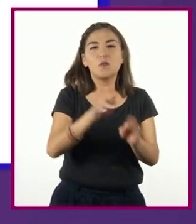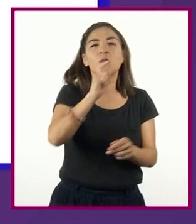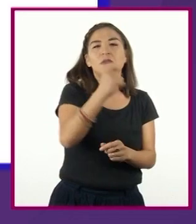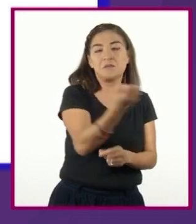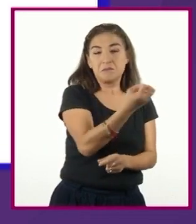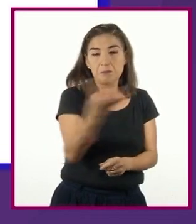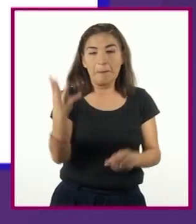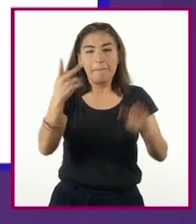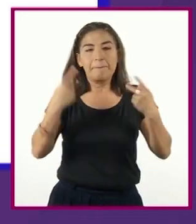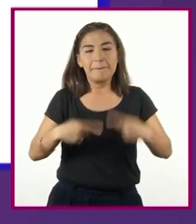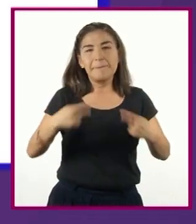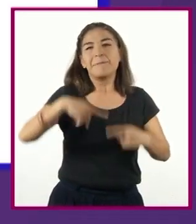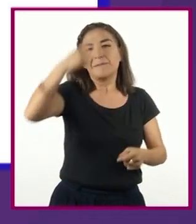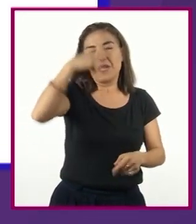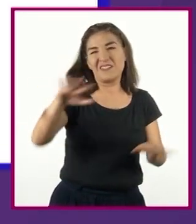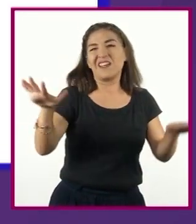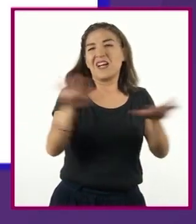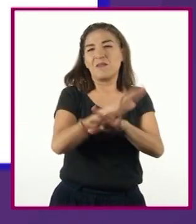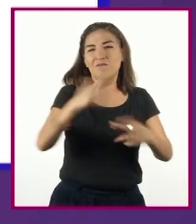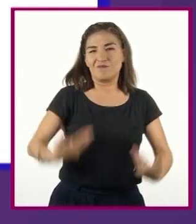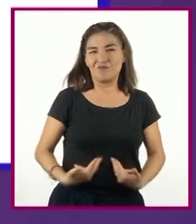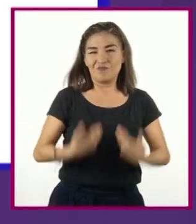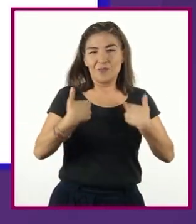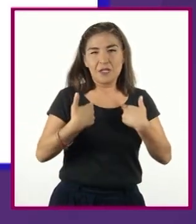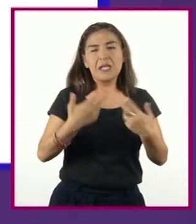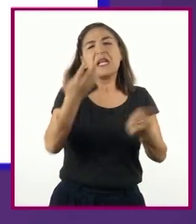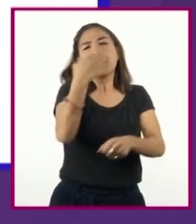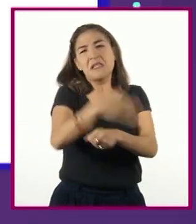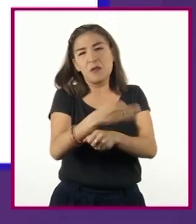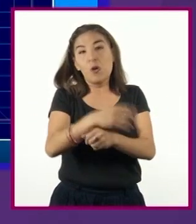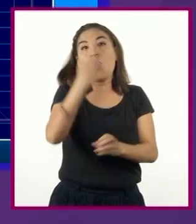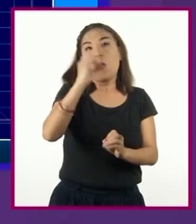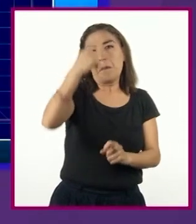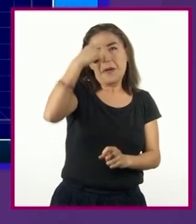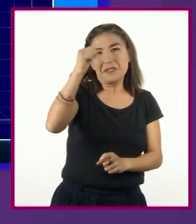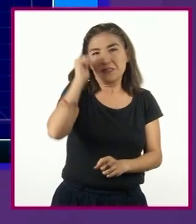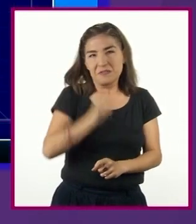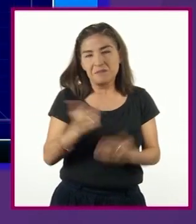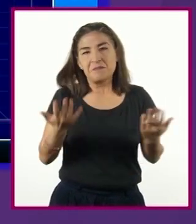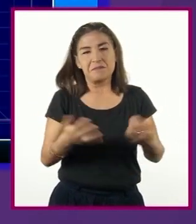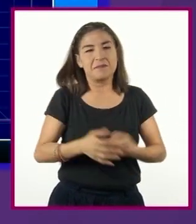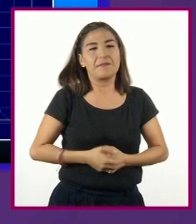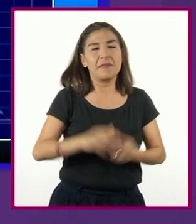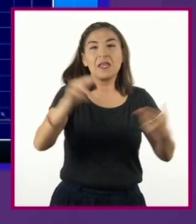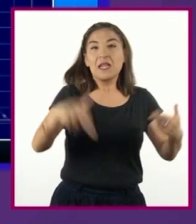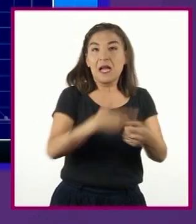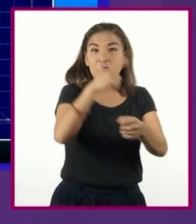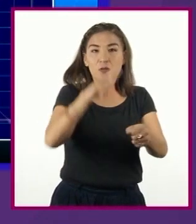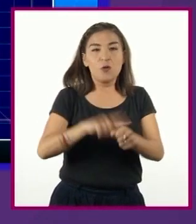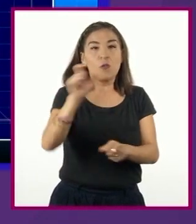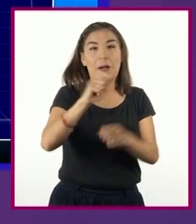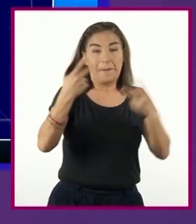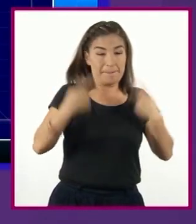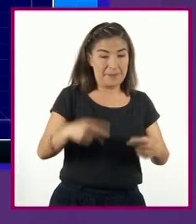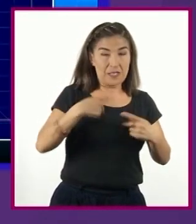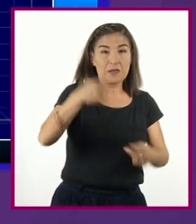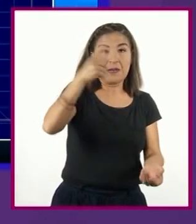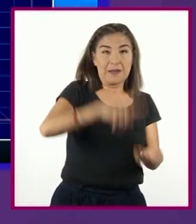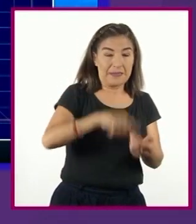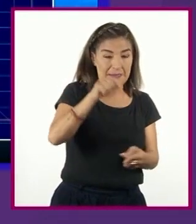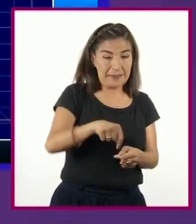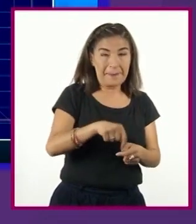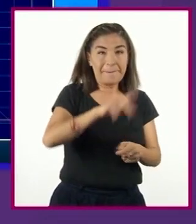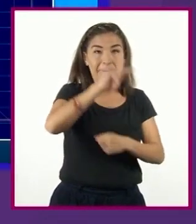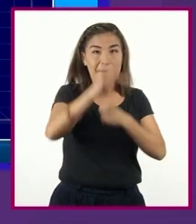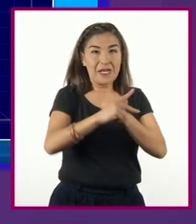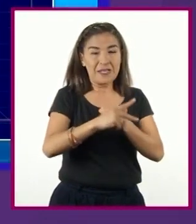varias personas para cambiar de residencia, de manera temporal o definitiva. Es nacional cuando las personas se trasladan dentro de su propio